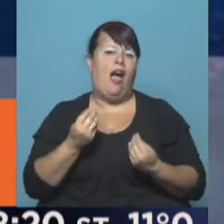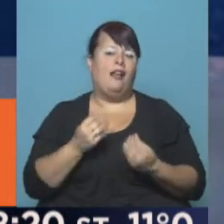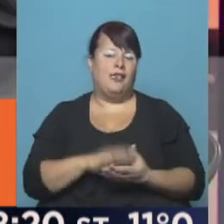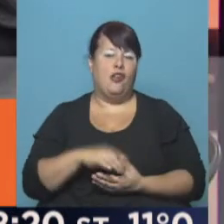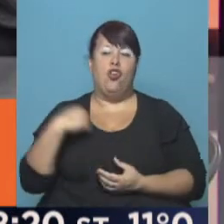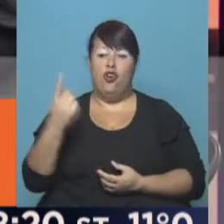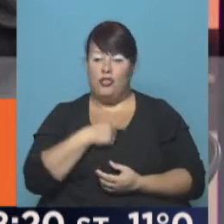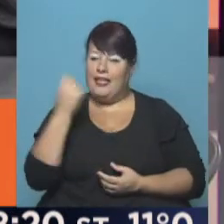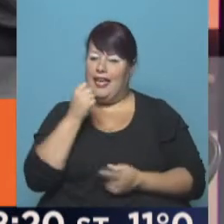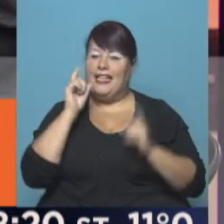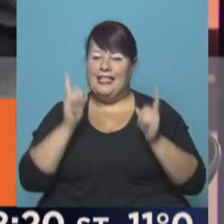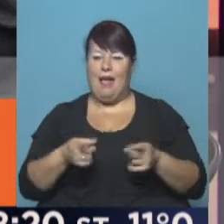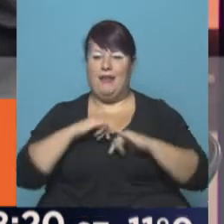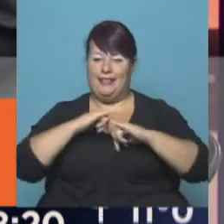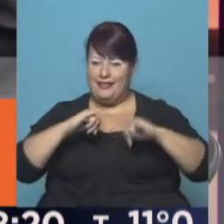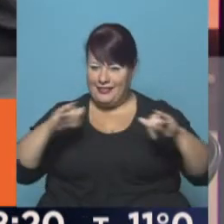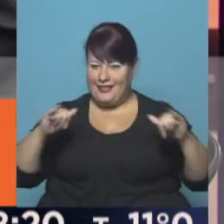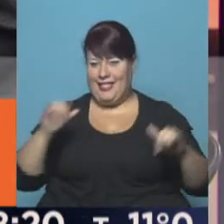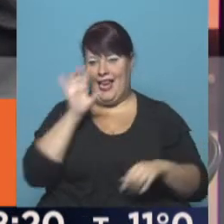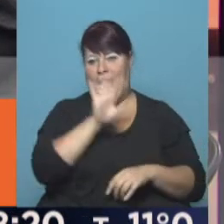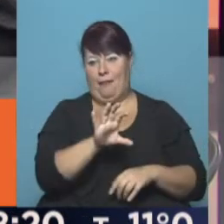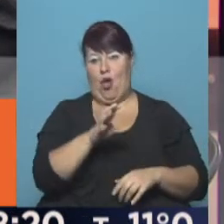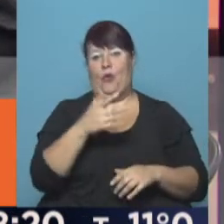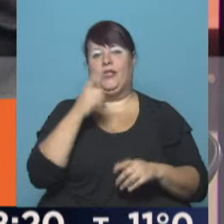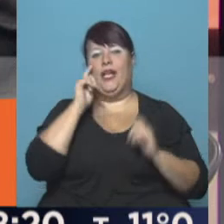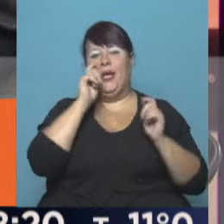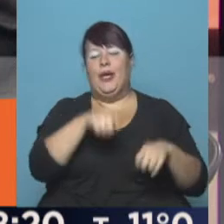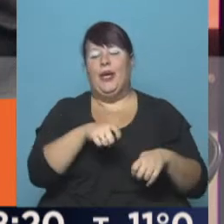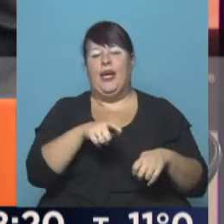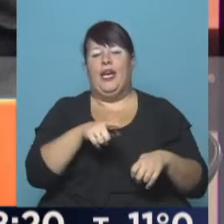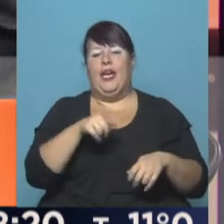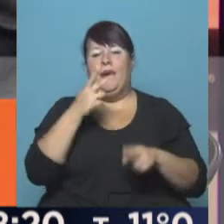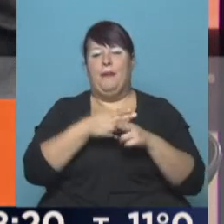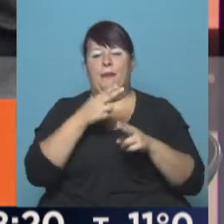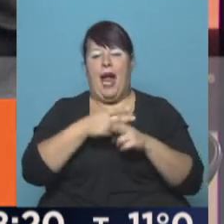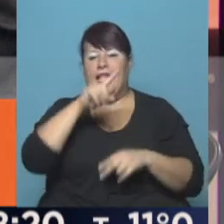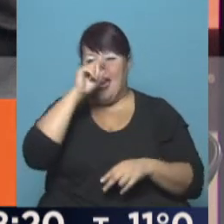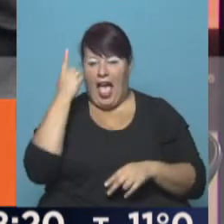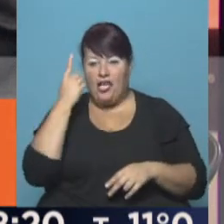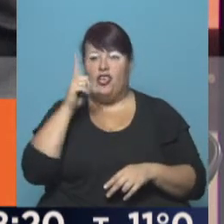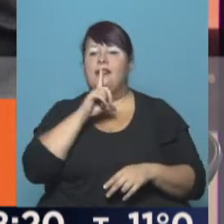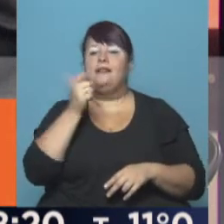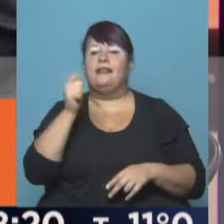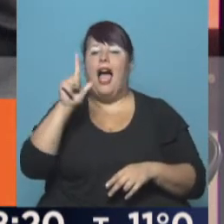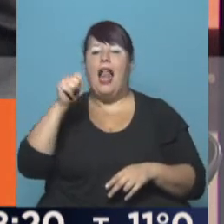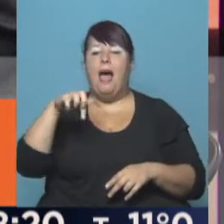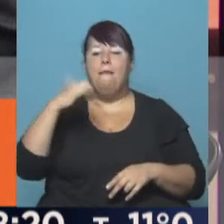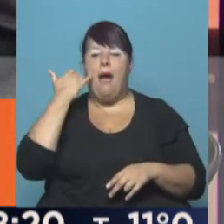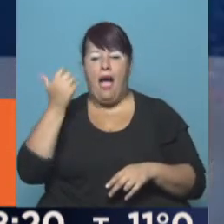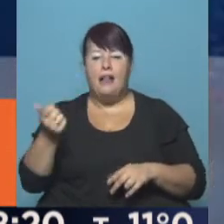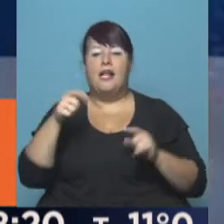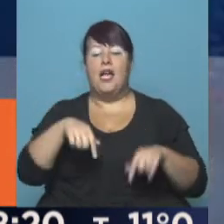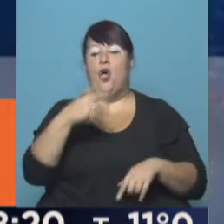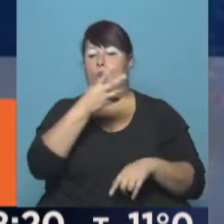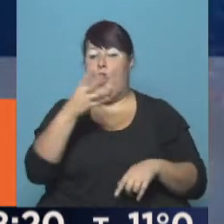nosotros queremos así también promocionar a nuestra provincia van a visitar el parque nacional de talampaya en estos